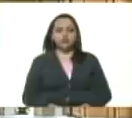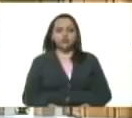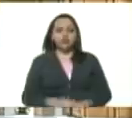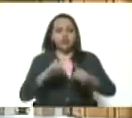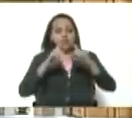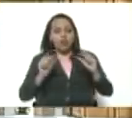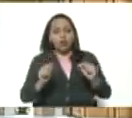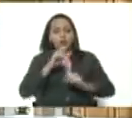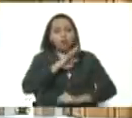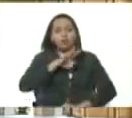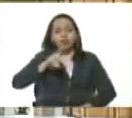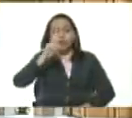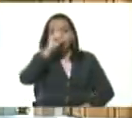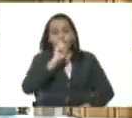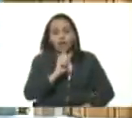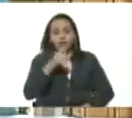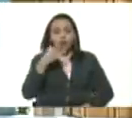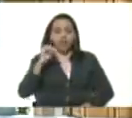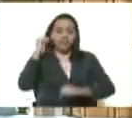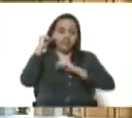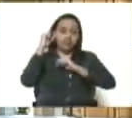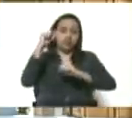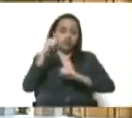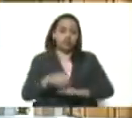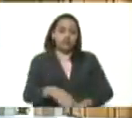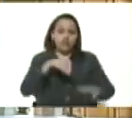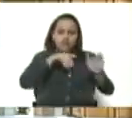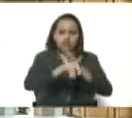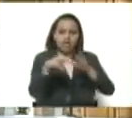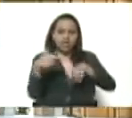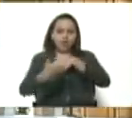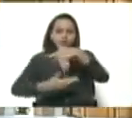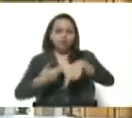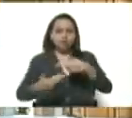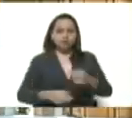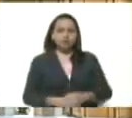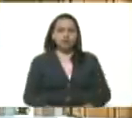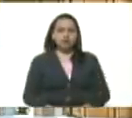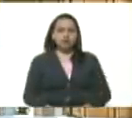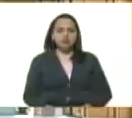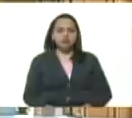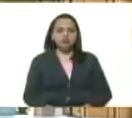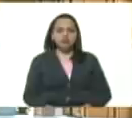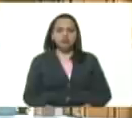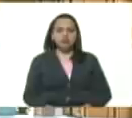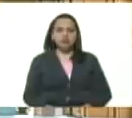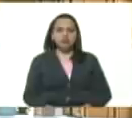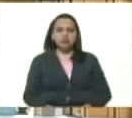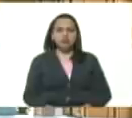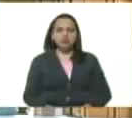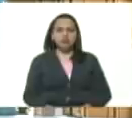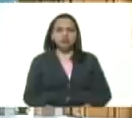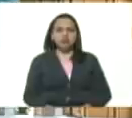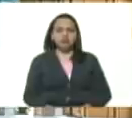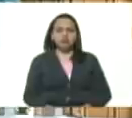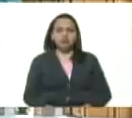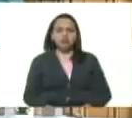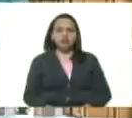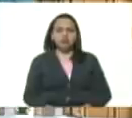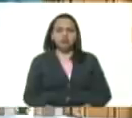41 años de la victoria y de la entrada de la Revolución Popular Sandinista a